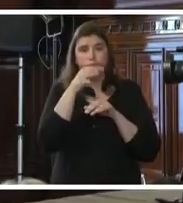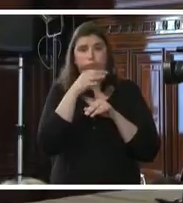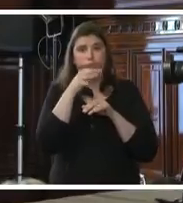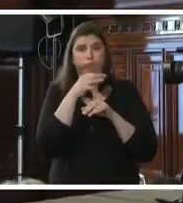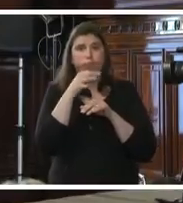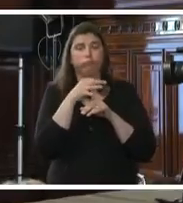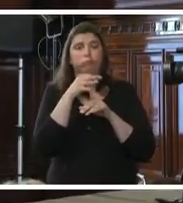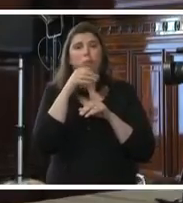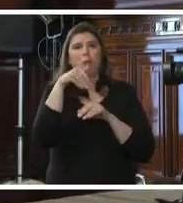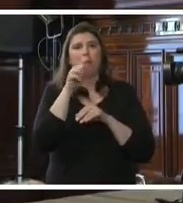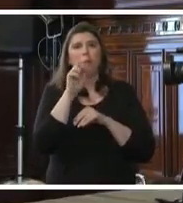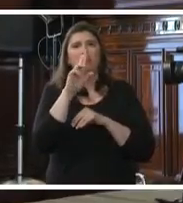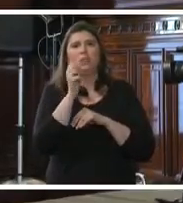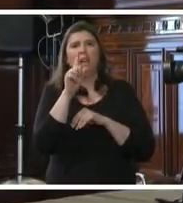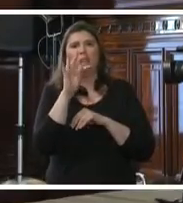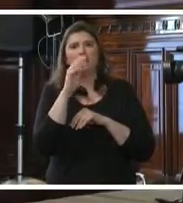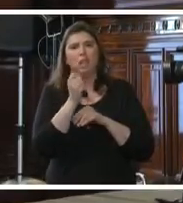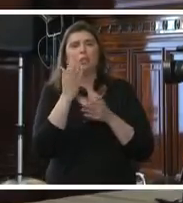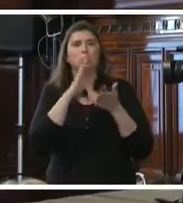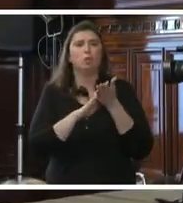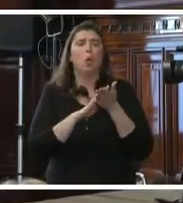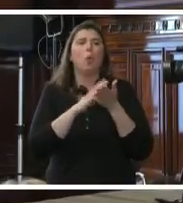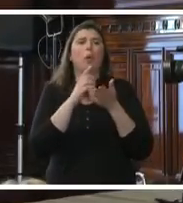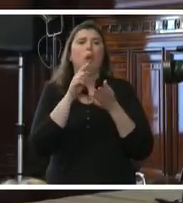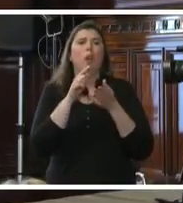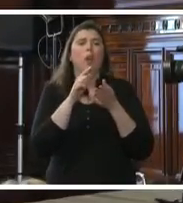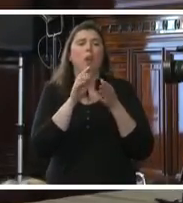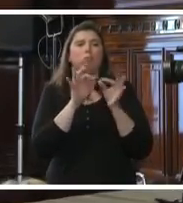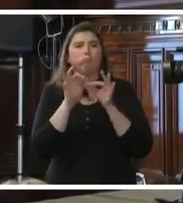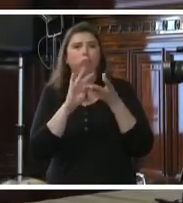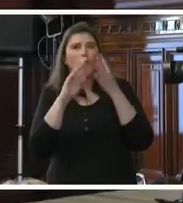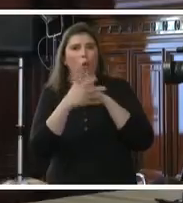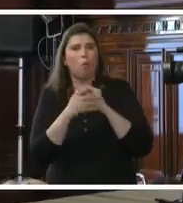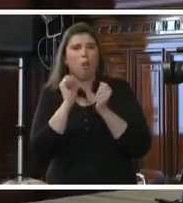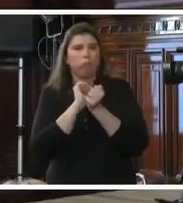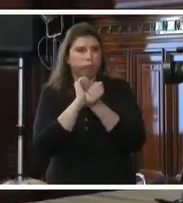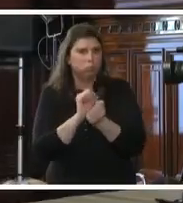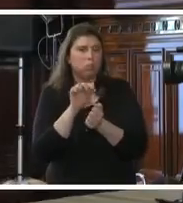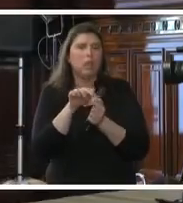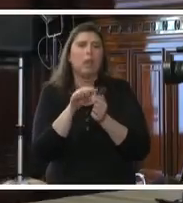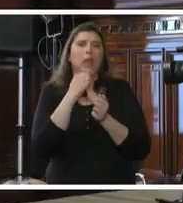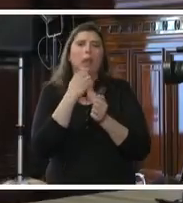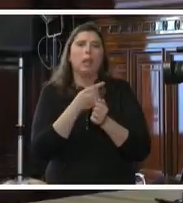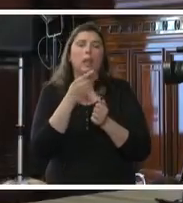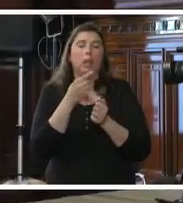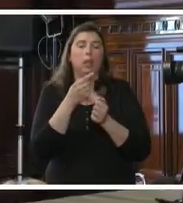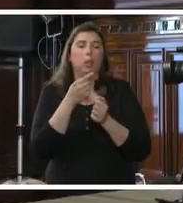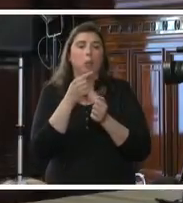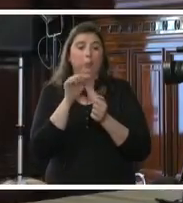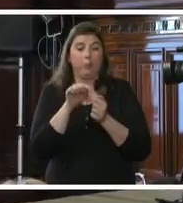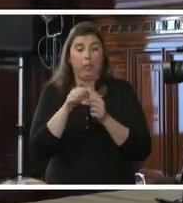doctora Esmeralda, sobre las medidas cautelares. Recibimos con mucho entusiasmo